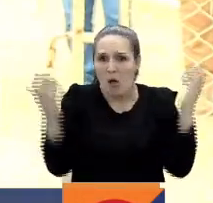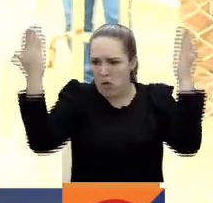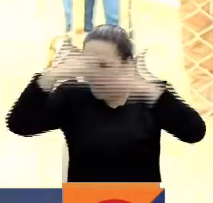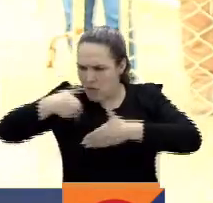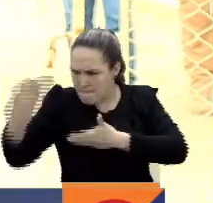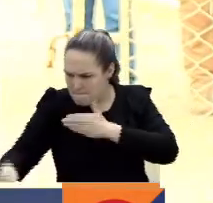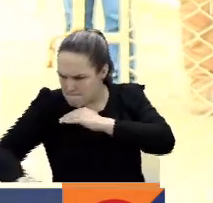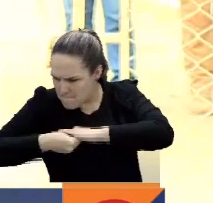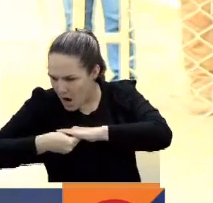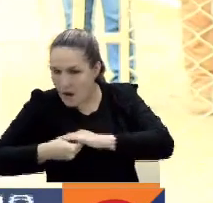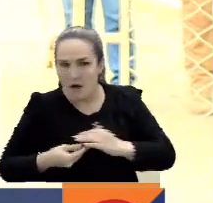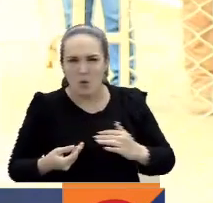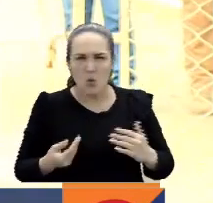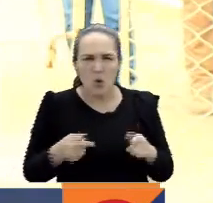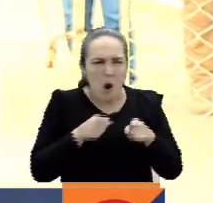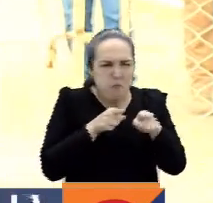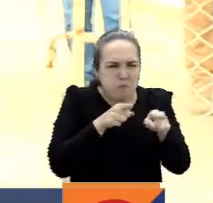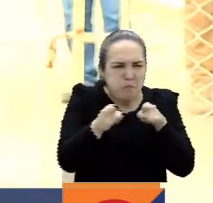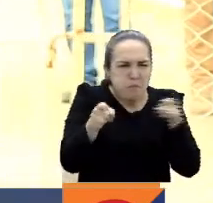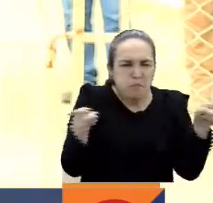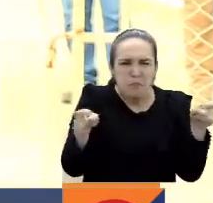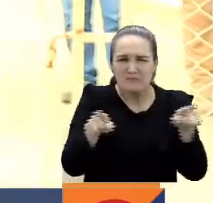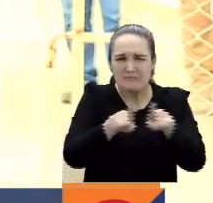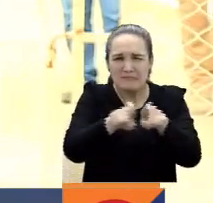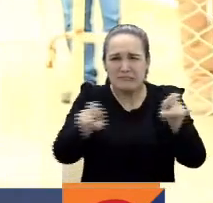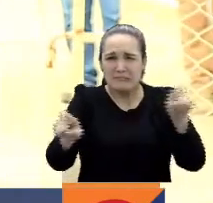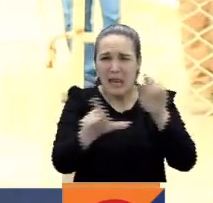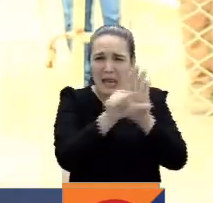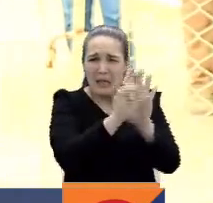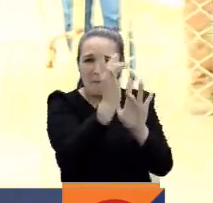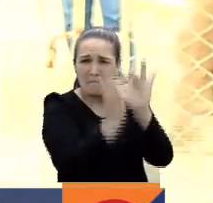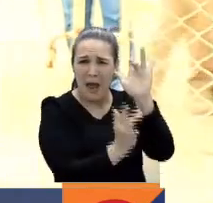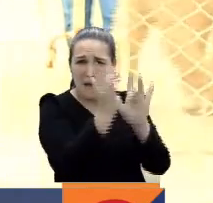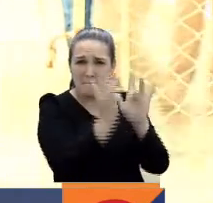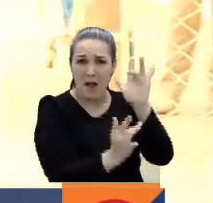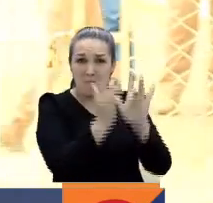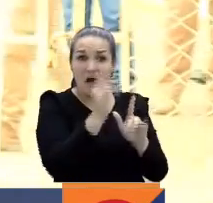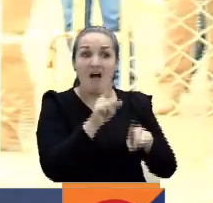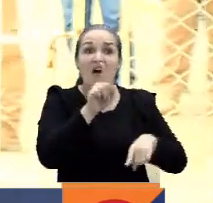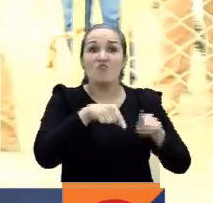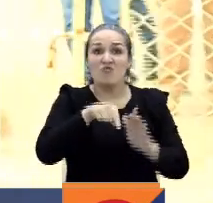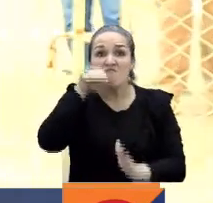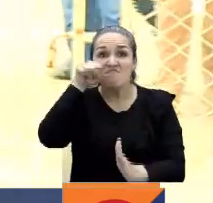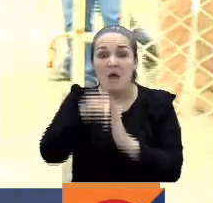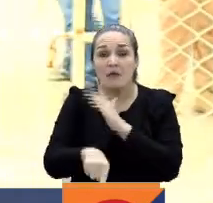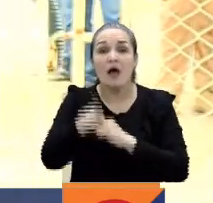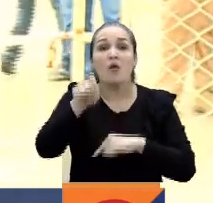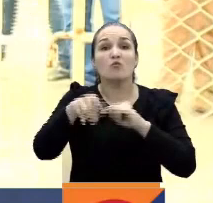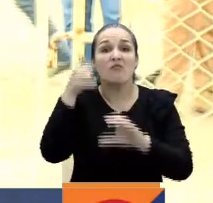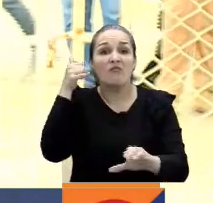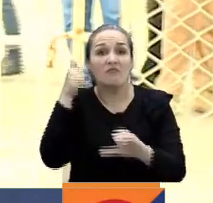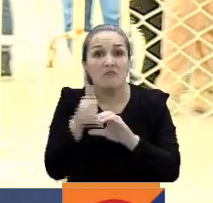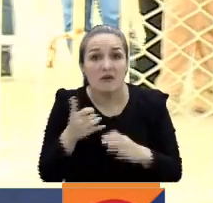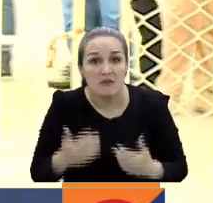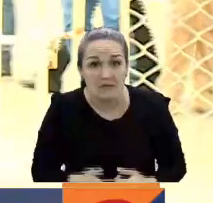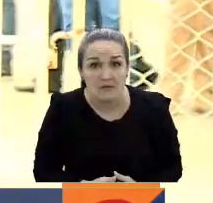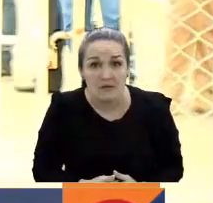de todo tipo, multicrimen, que podían matar, que podían violar. Hoy hay